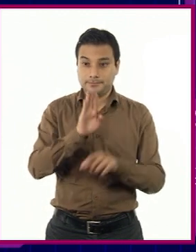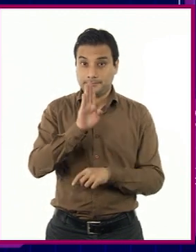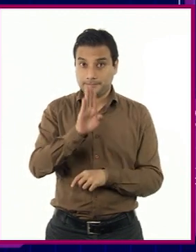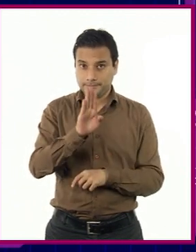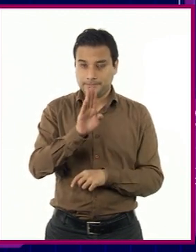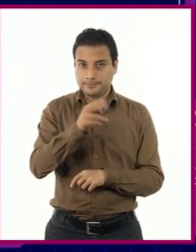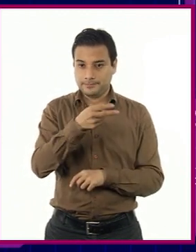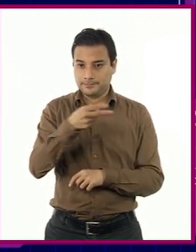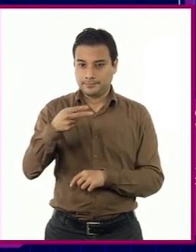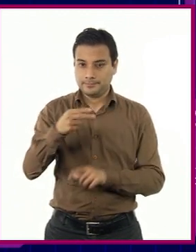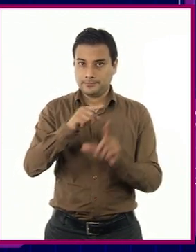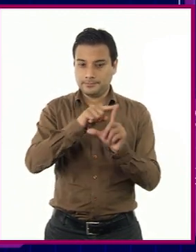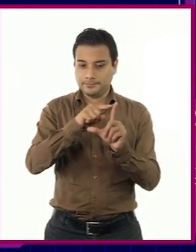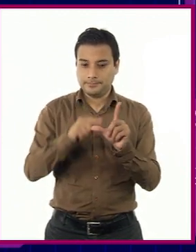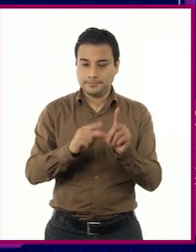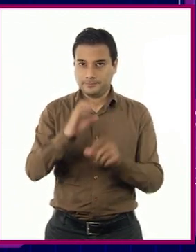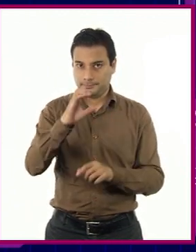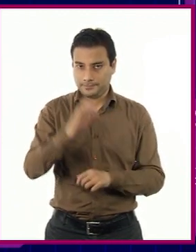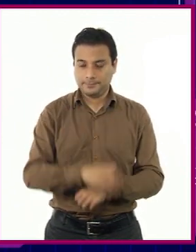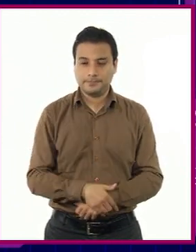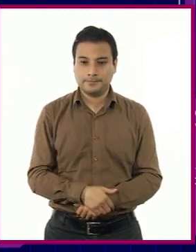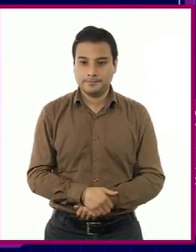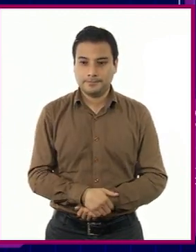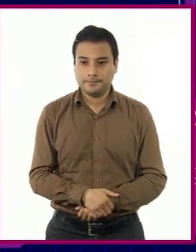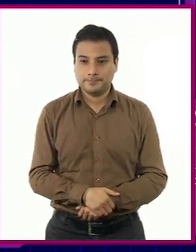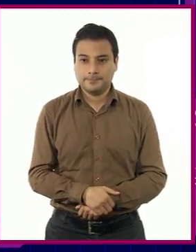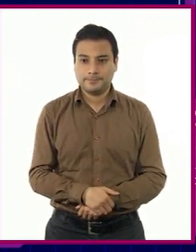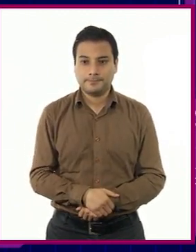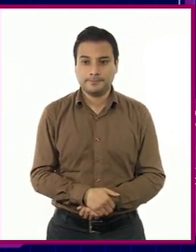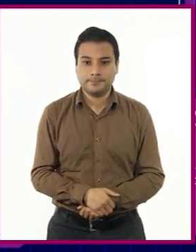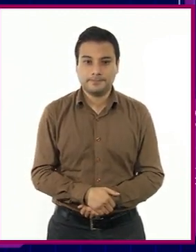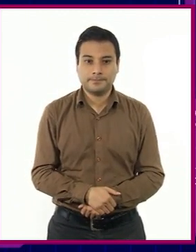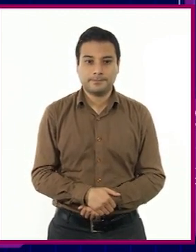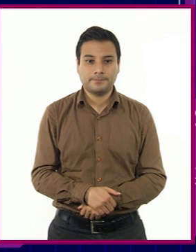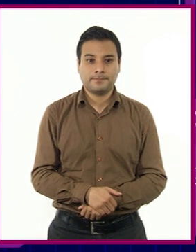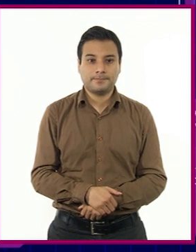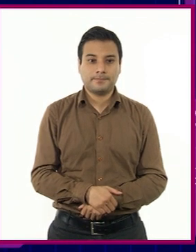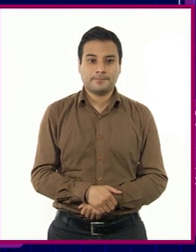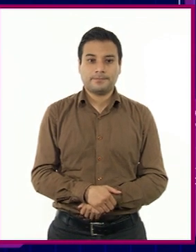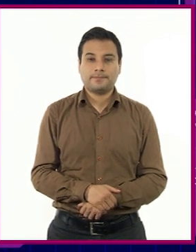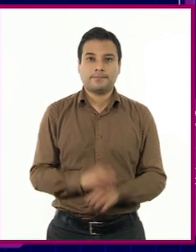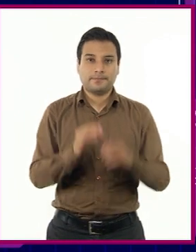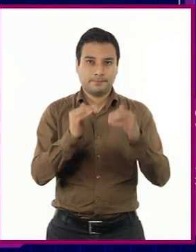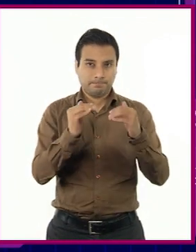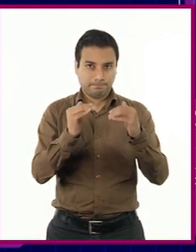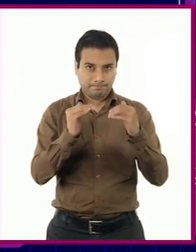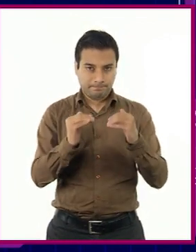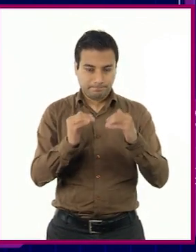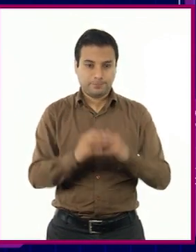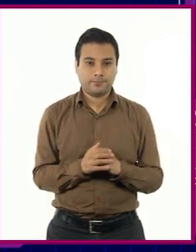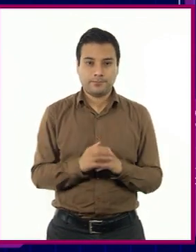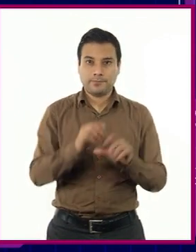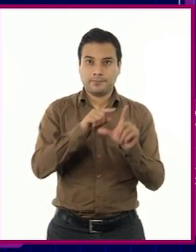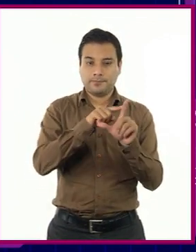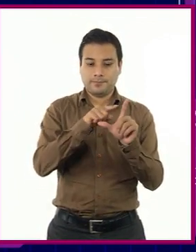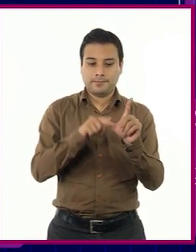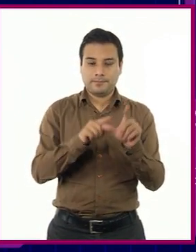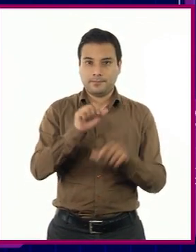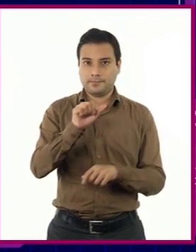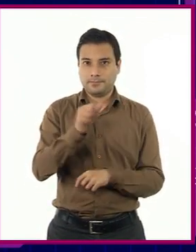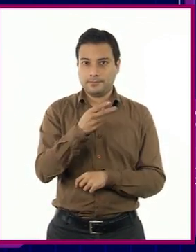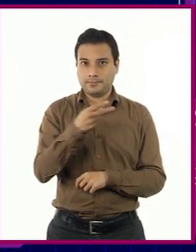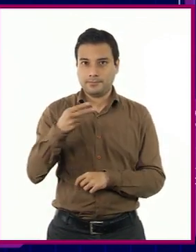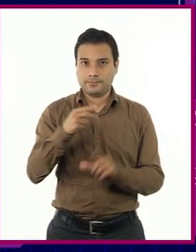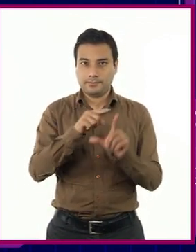es igual al ángulo C. A continuación, se dedujo que el ángulo A es